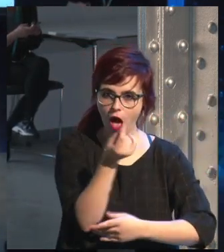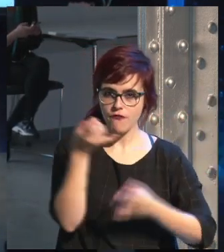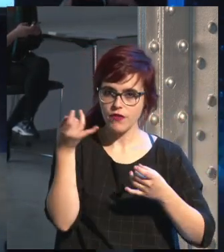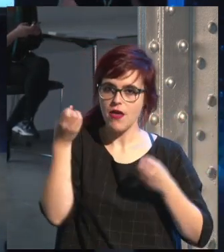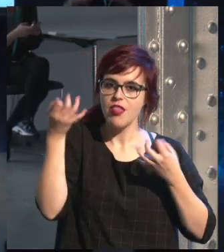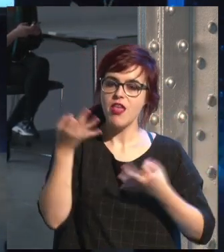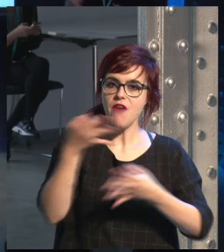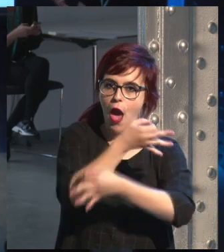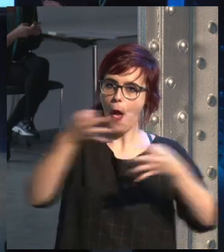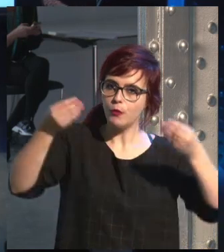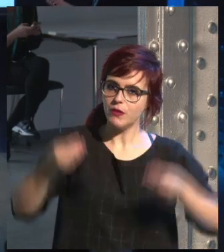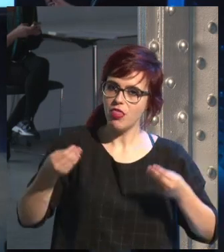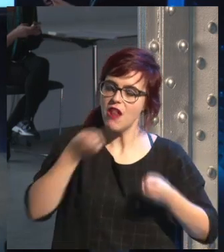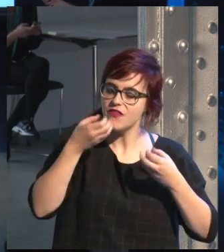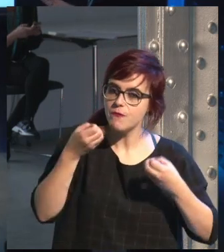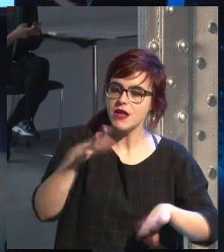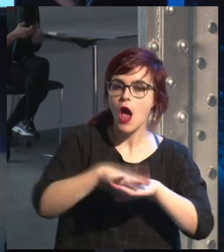hay que optimizar mucho los gráficos